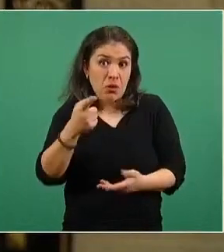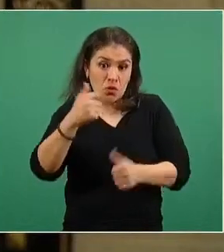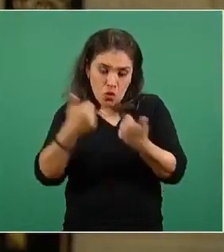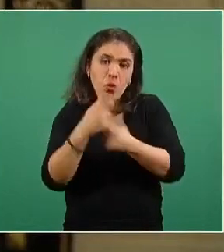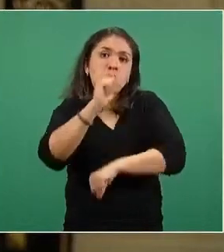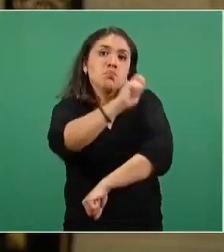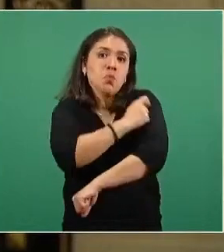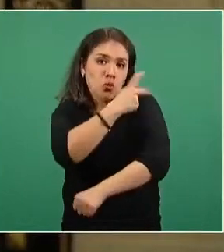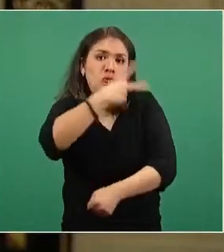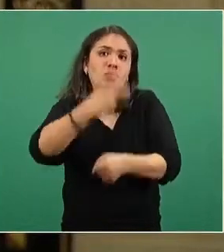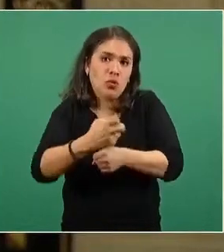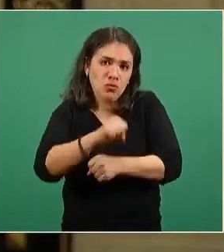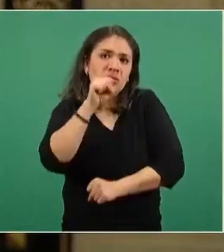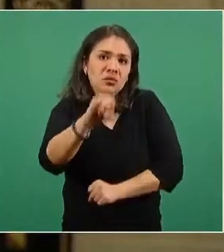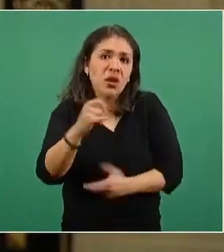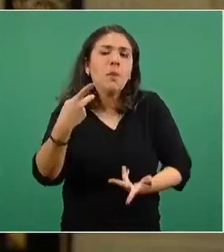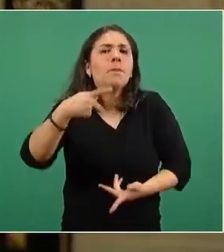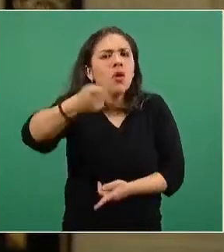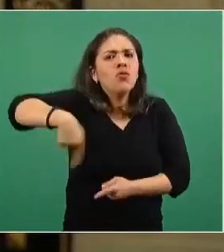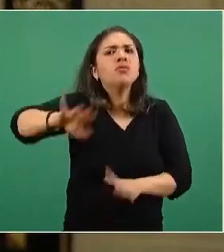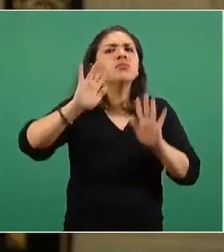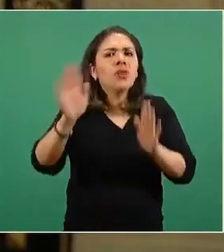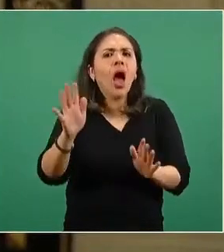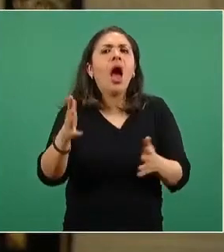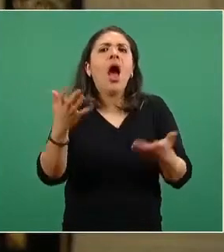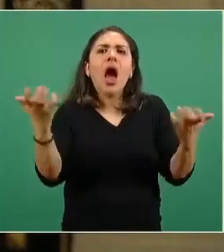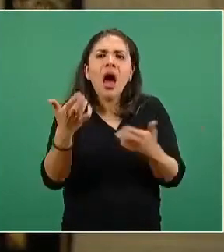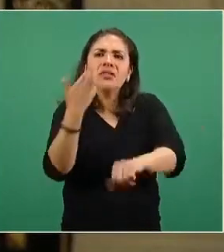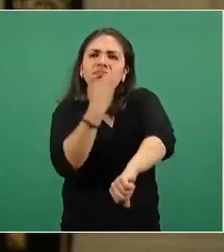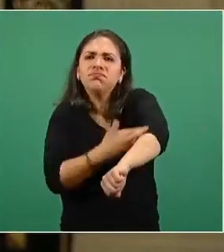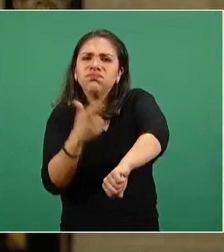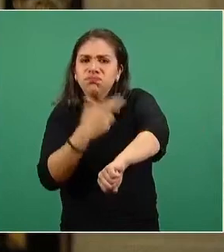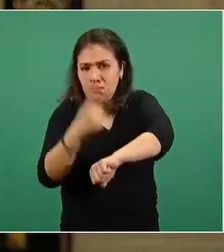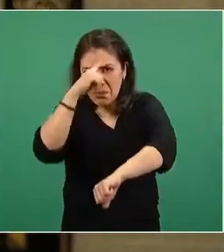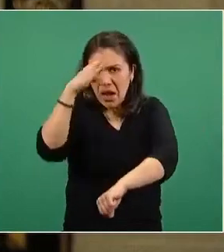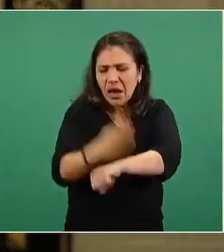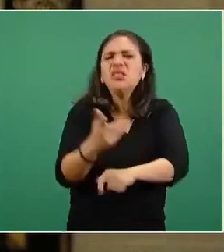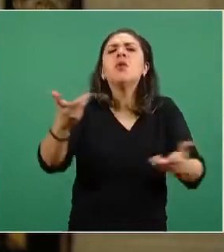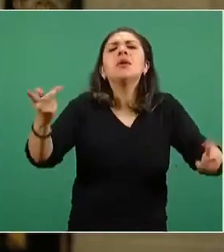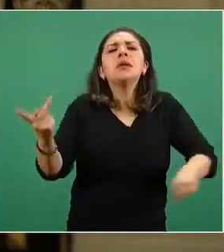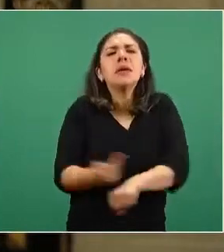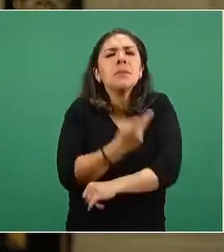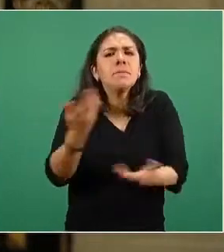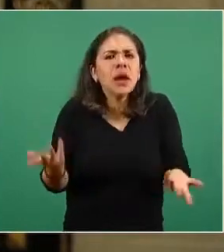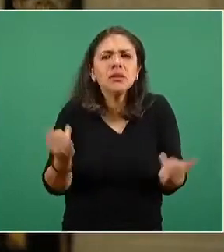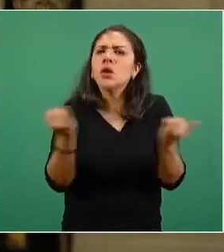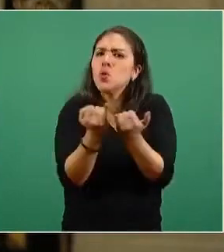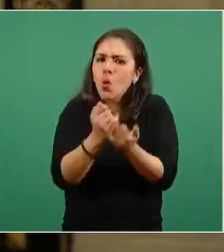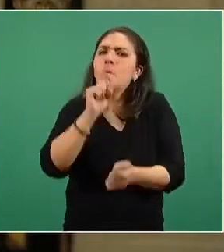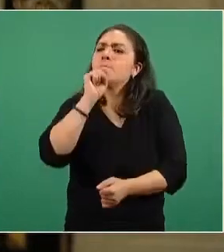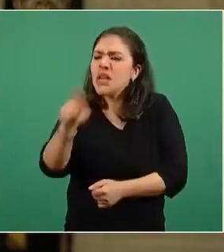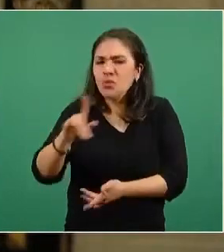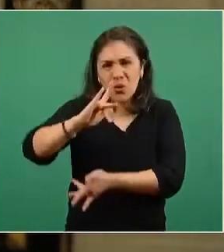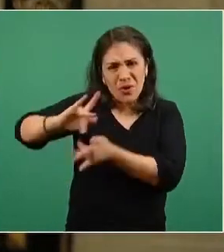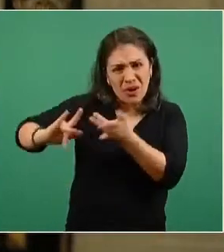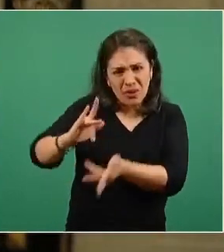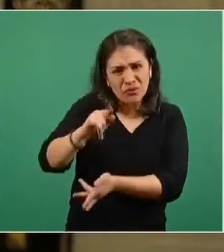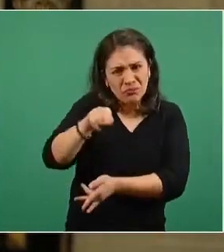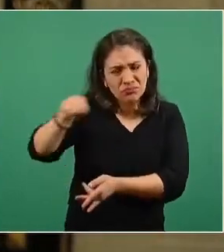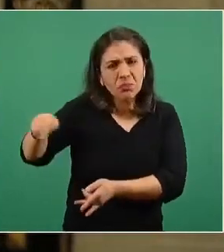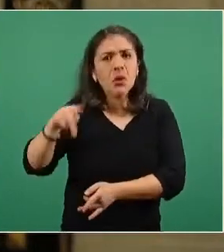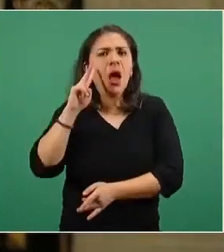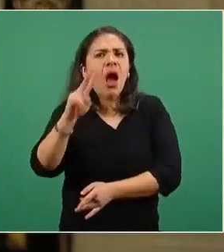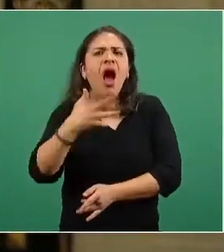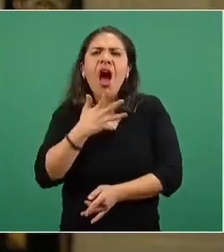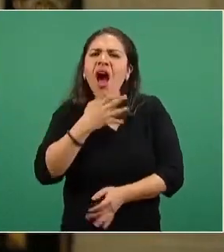dosis, ¿no? Pero a ellos ya se les han abierto procedimientos. ¿Qué va a pasar con estas personas? Porque también otra vez en redes sociales empezó a